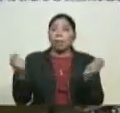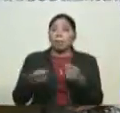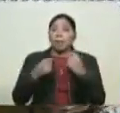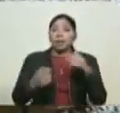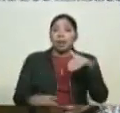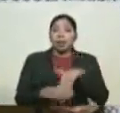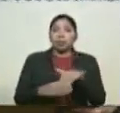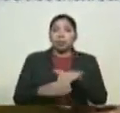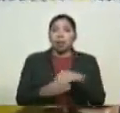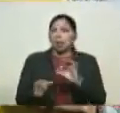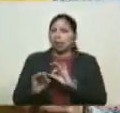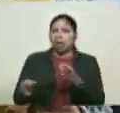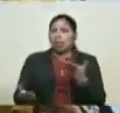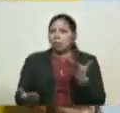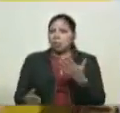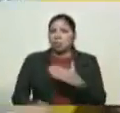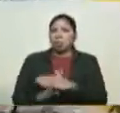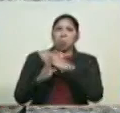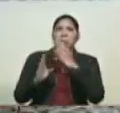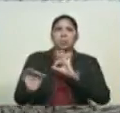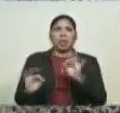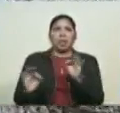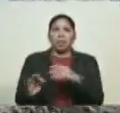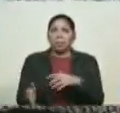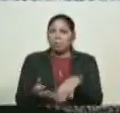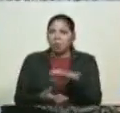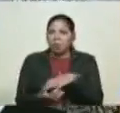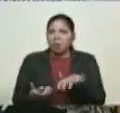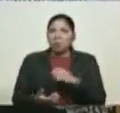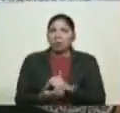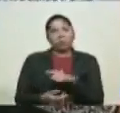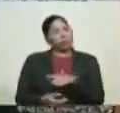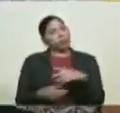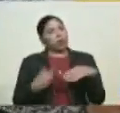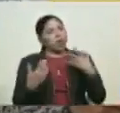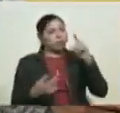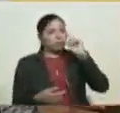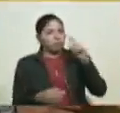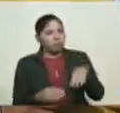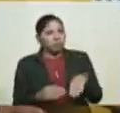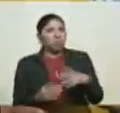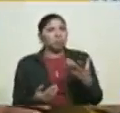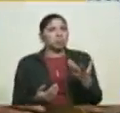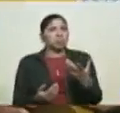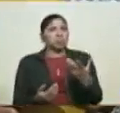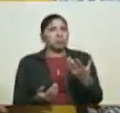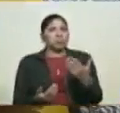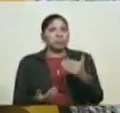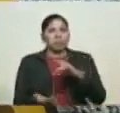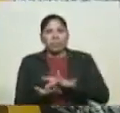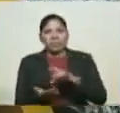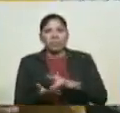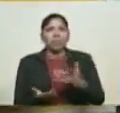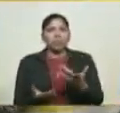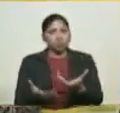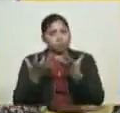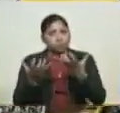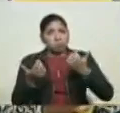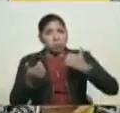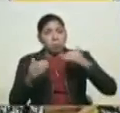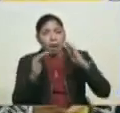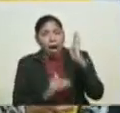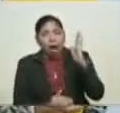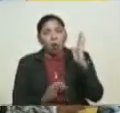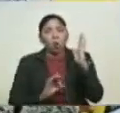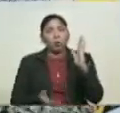A propósito de esto, yo le pregunto, ¿qué expectativas tiene usted en cuanto a lo que va a ser la participación ciudadana en el día de hoy?